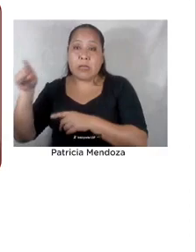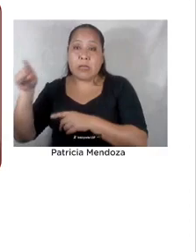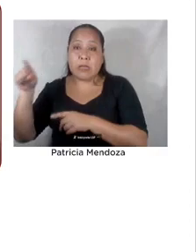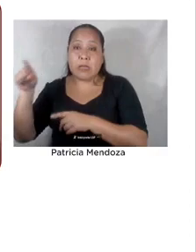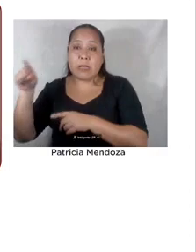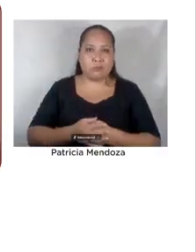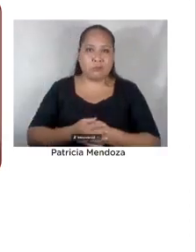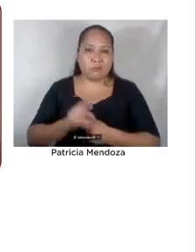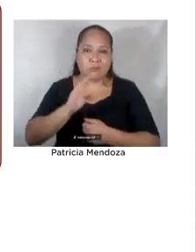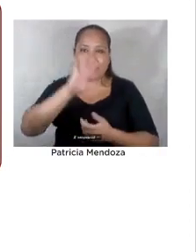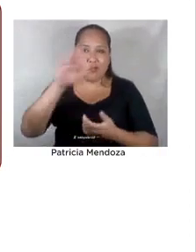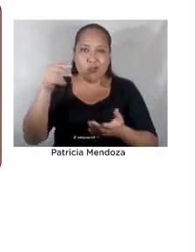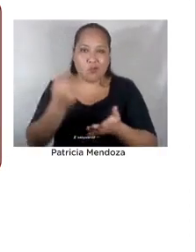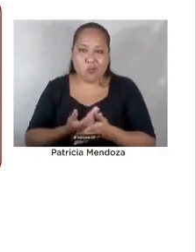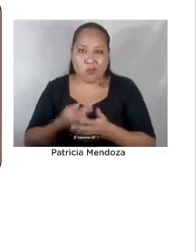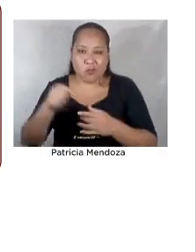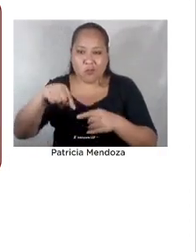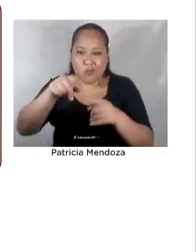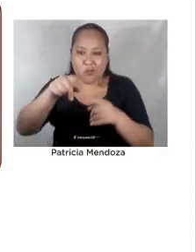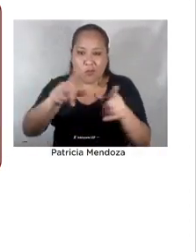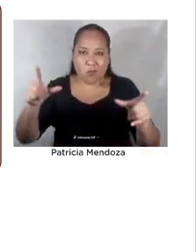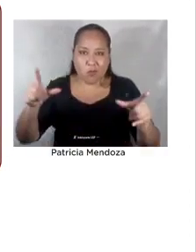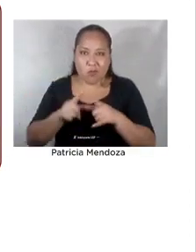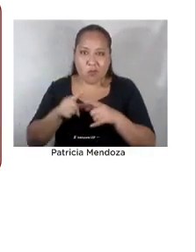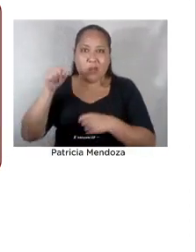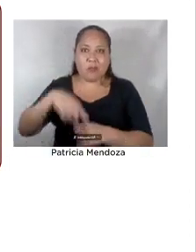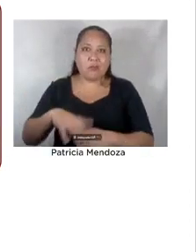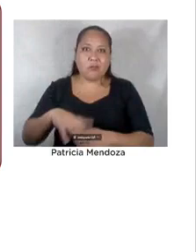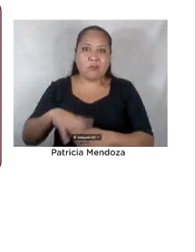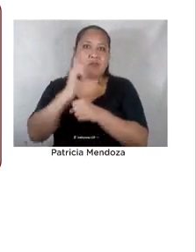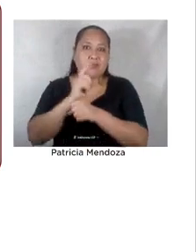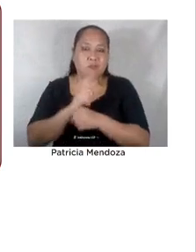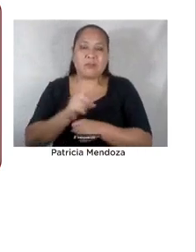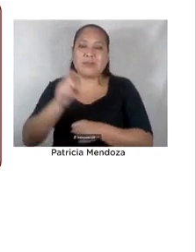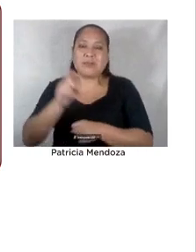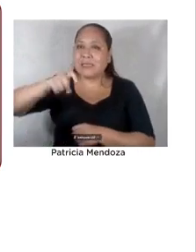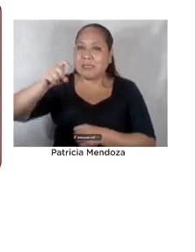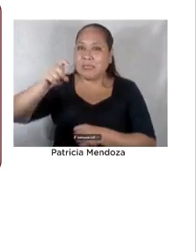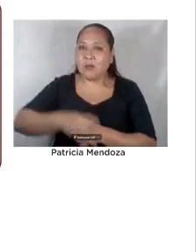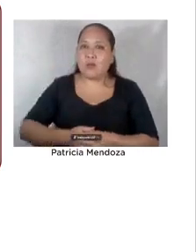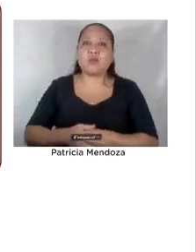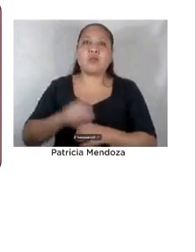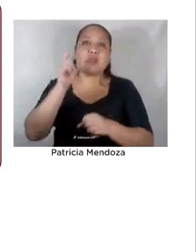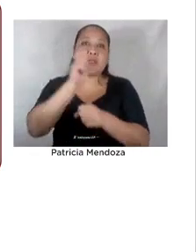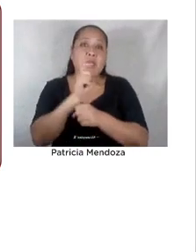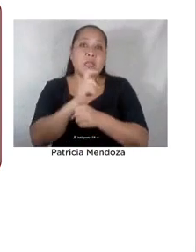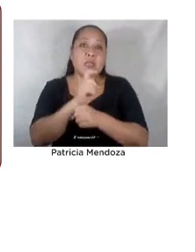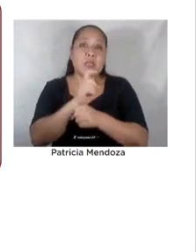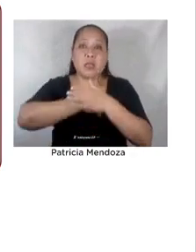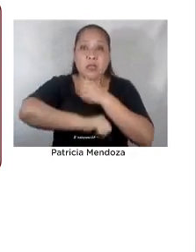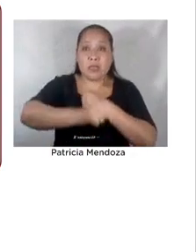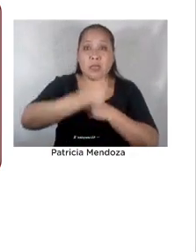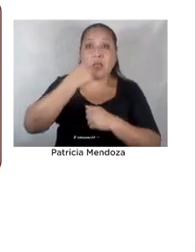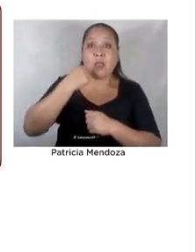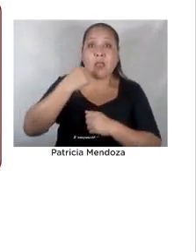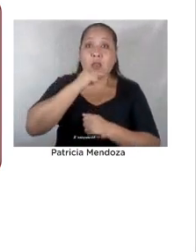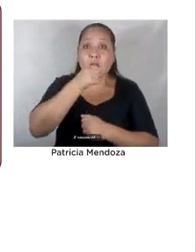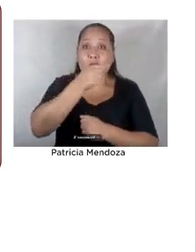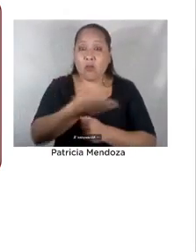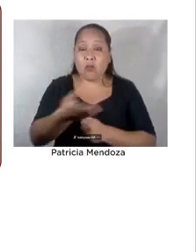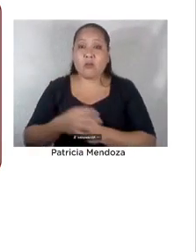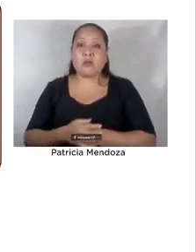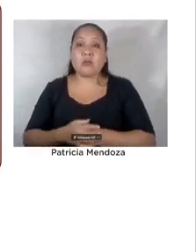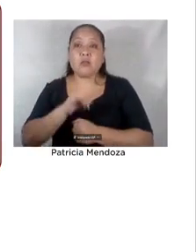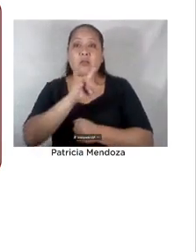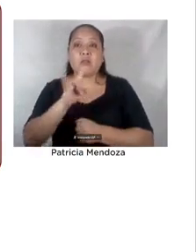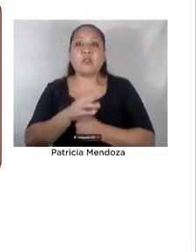No, estamos en un espacio en el cual estamos formando, como nunca antes, a nuestras hijas y a nuestros hijos sobre eso que decimos respecto